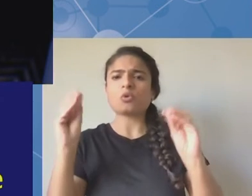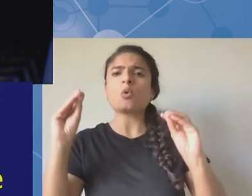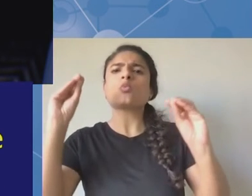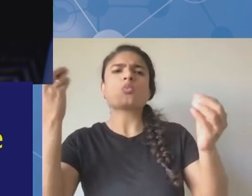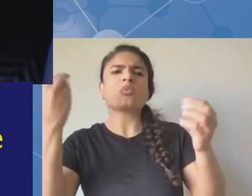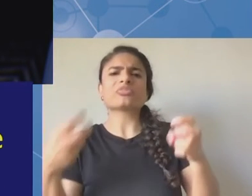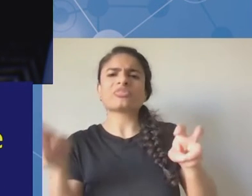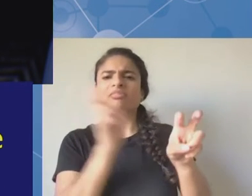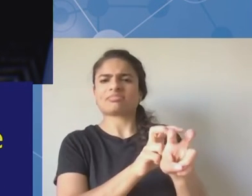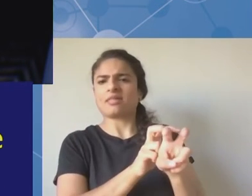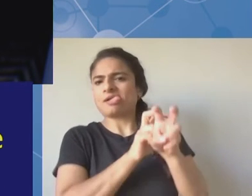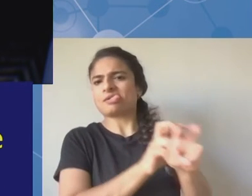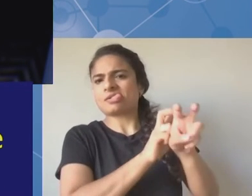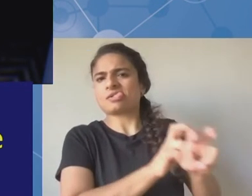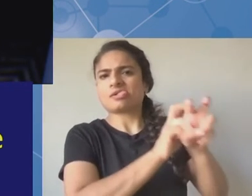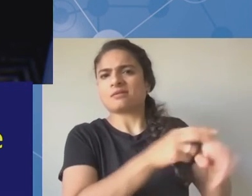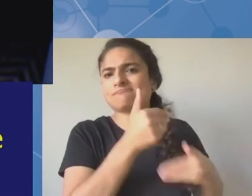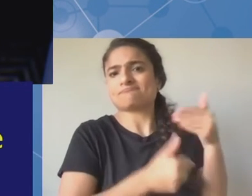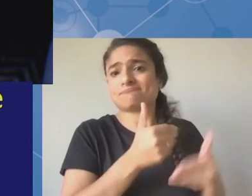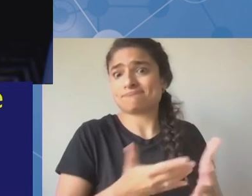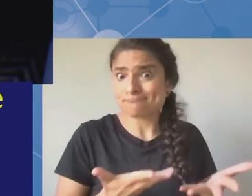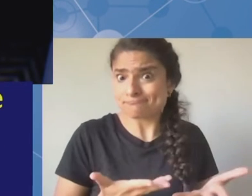Y probablemente